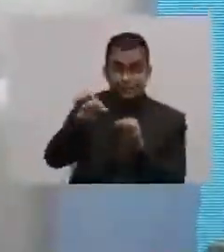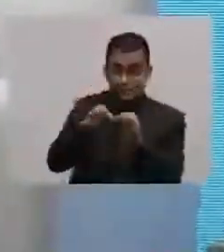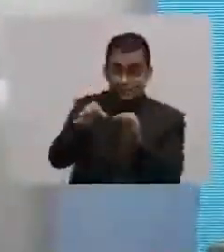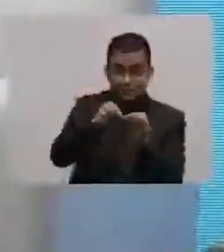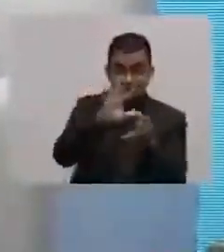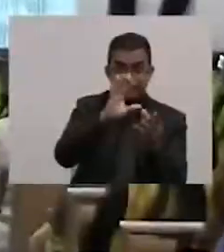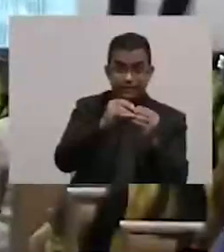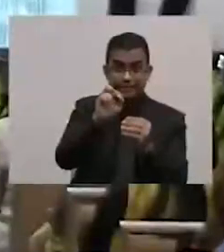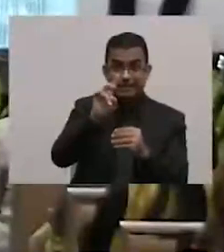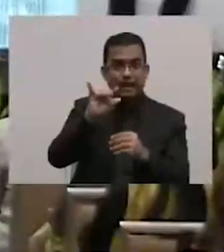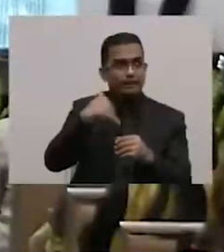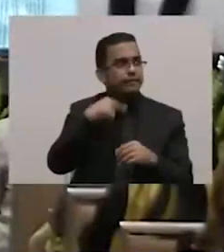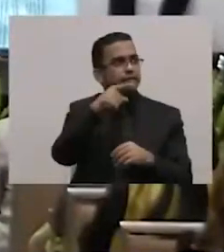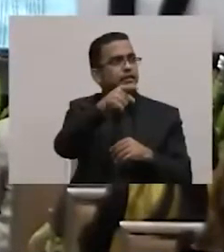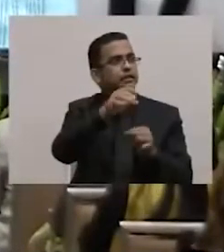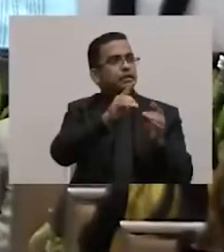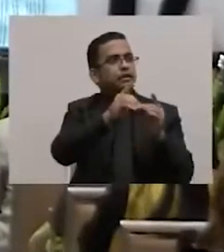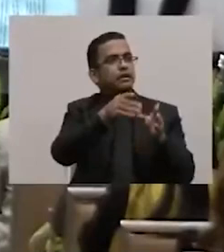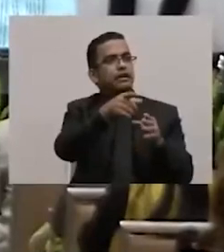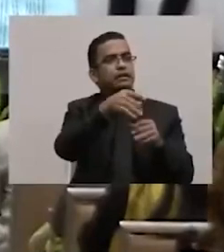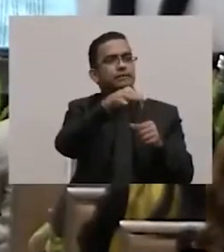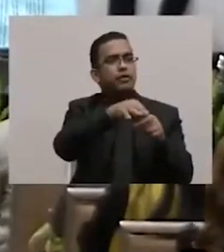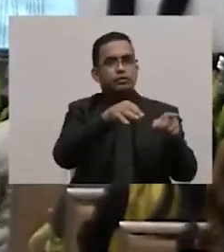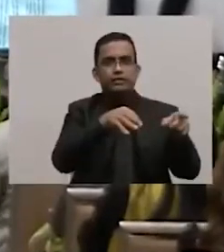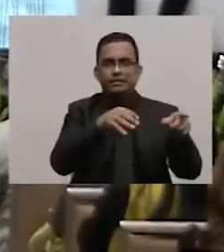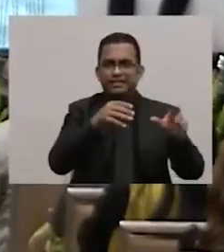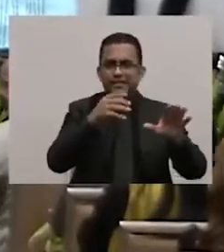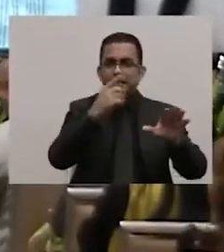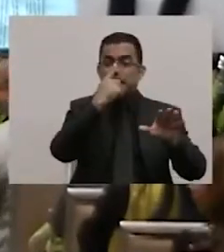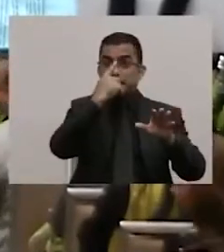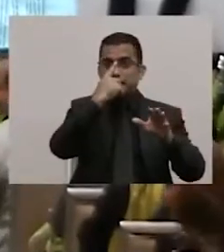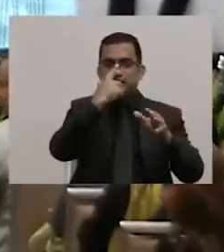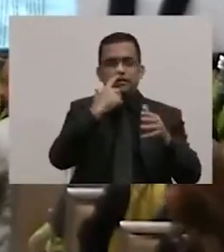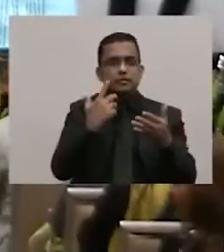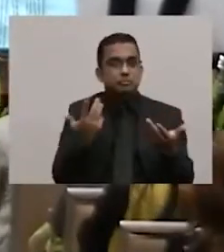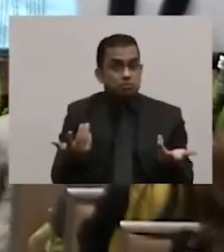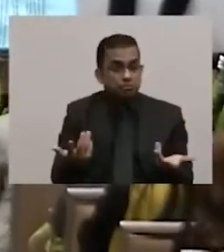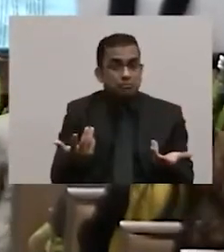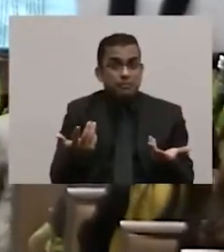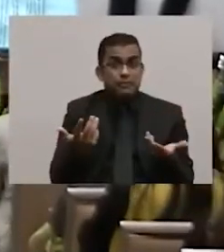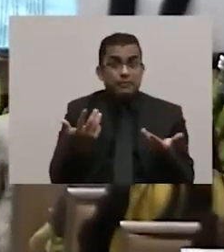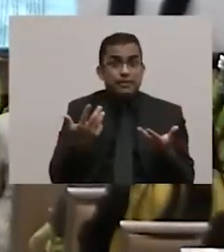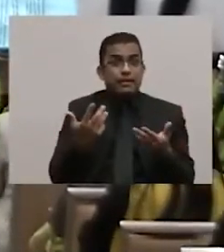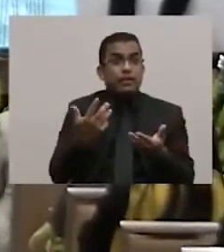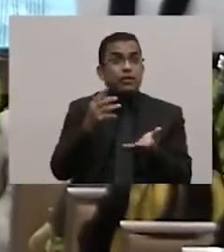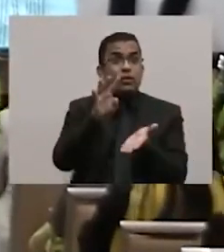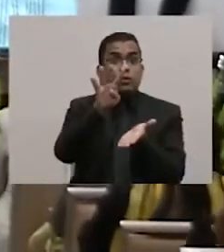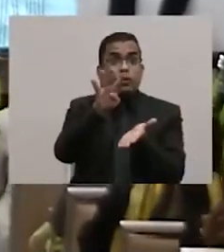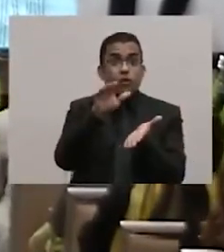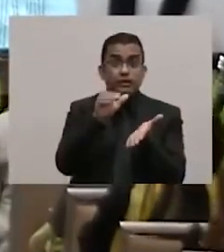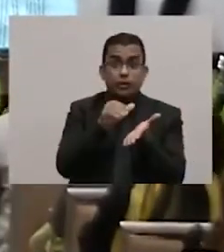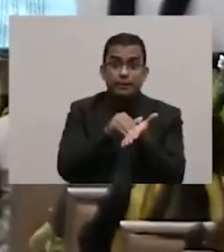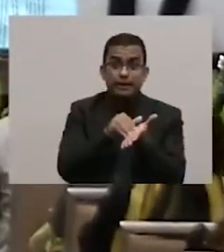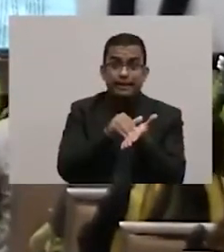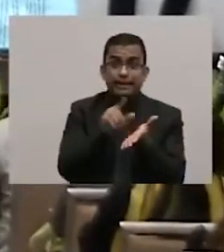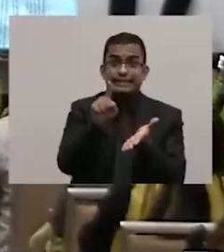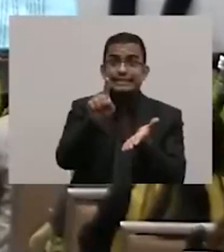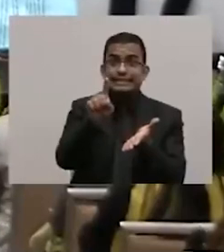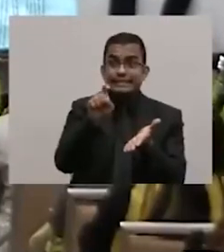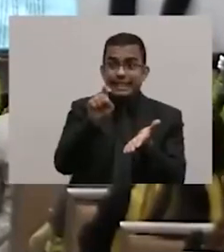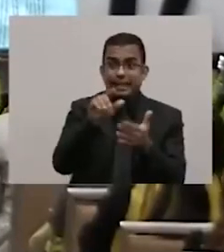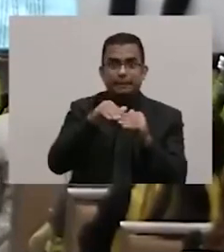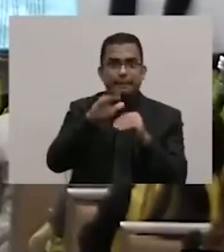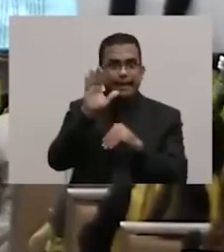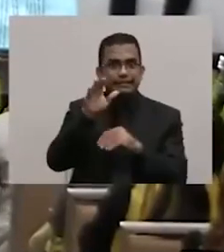nuestro director de elecciones. Entonces, que me hace la apunte. Todos esos son figuras 4,000. Que tienen en mano 4,100 cargos selectivos. 4,100, son